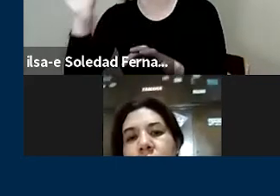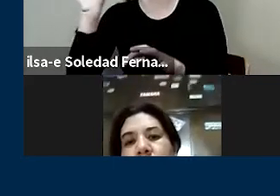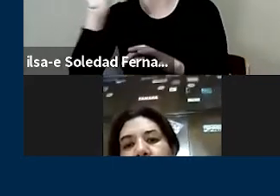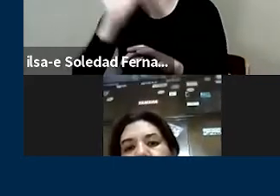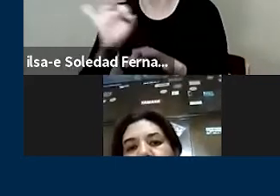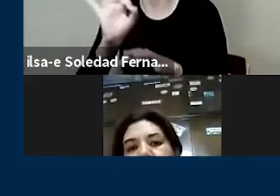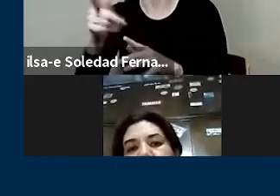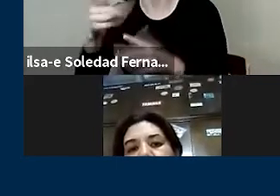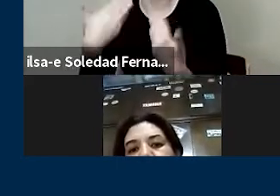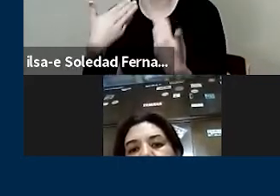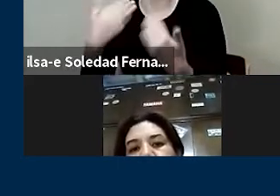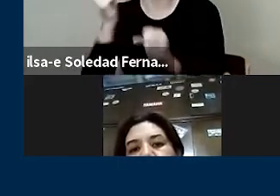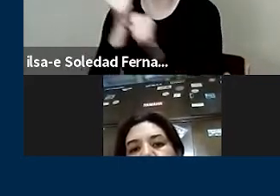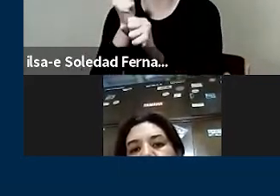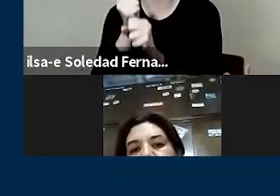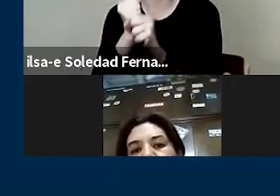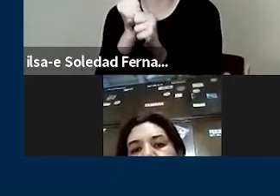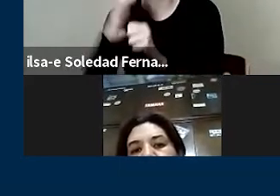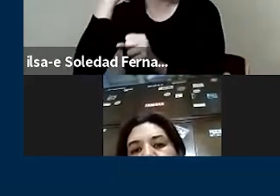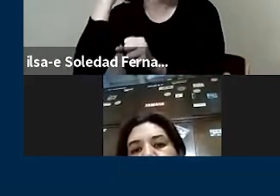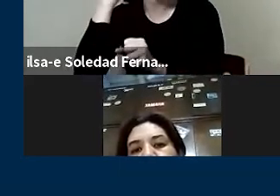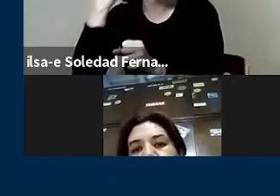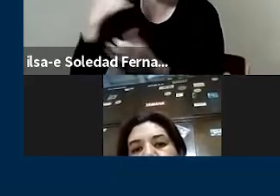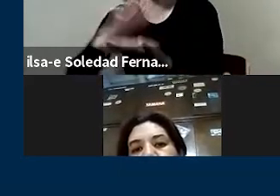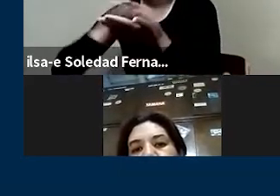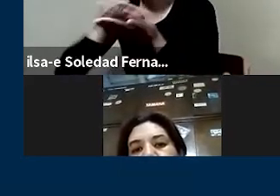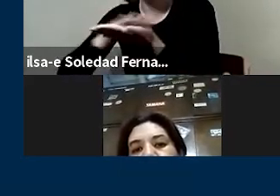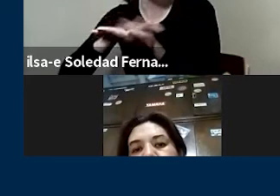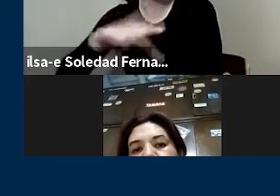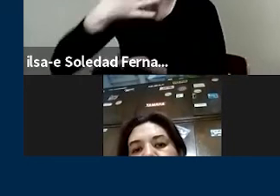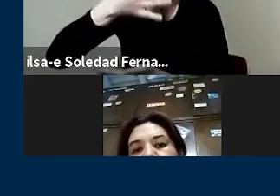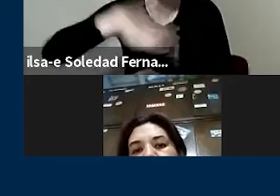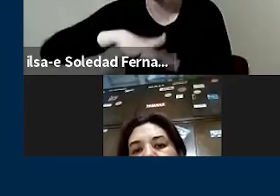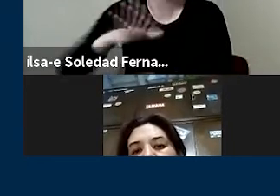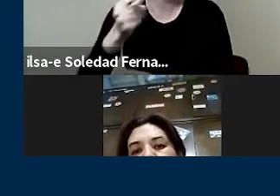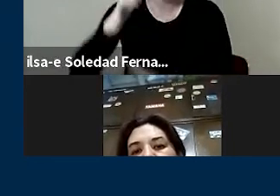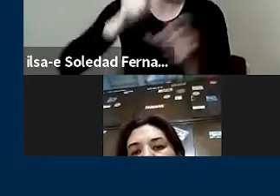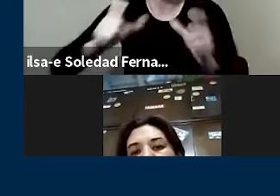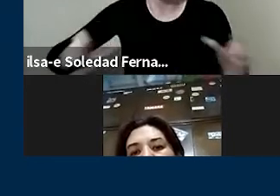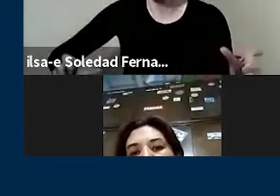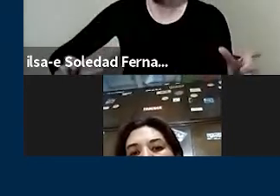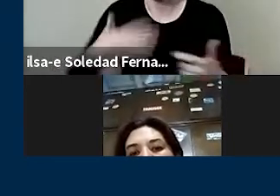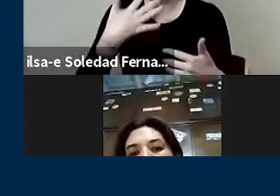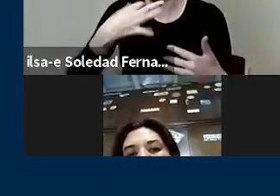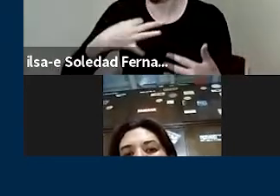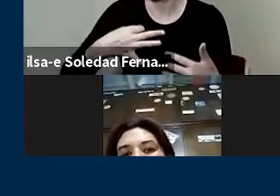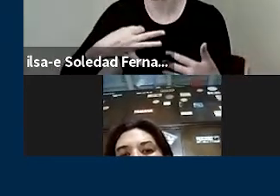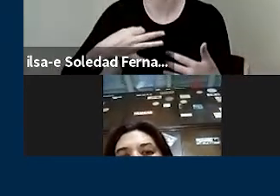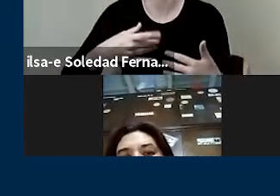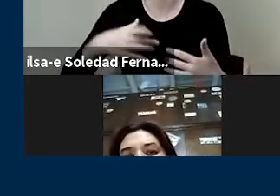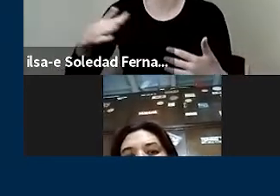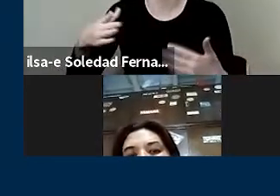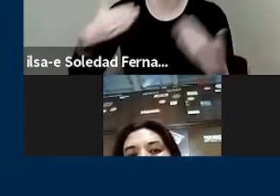día de mañana quieren trabajar dentro de la industria de la tecnología, puedan hacerlo con un conocimiento que para nosotros